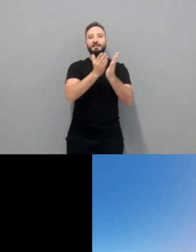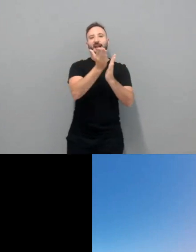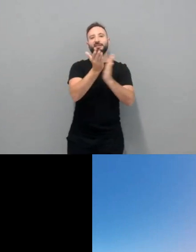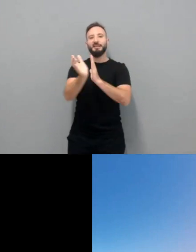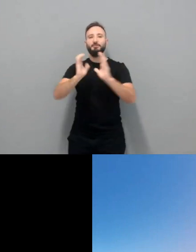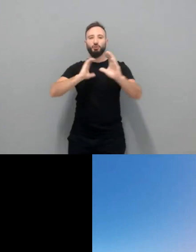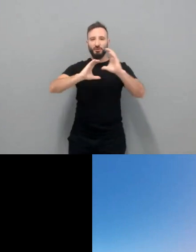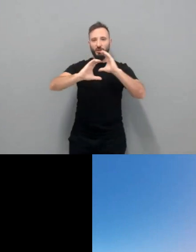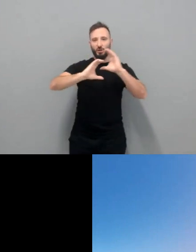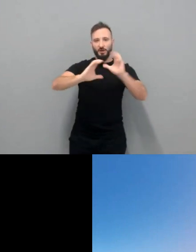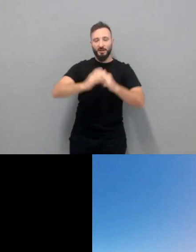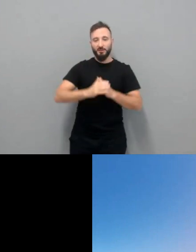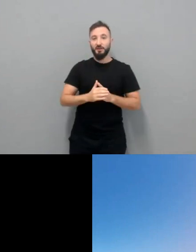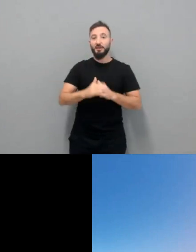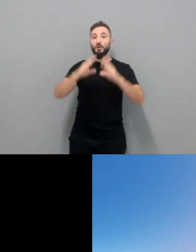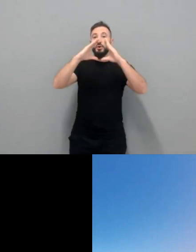comunicación